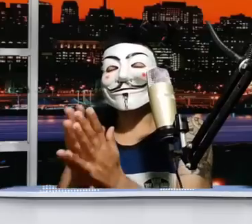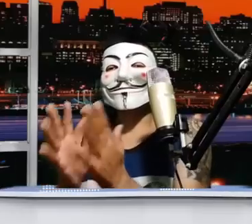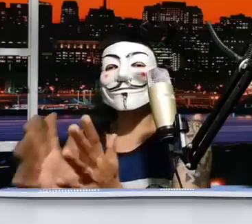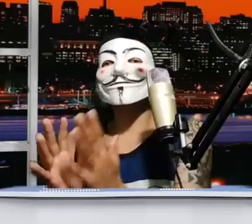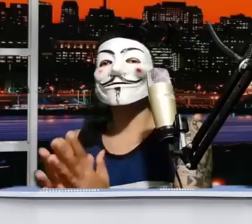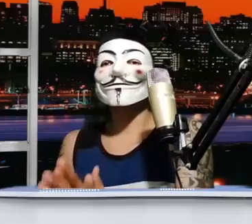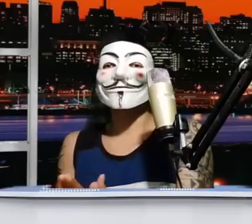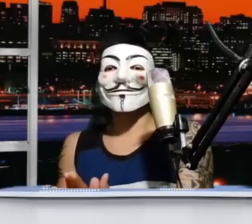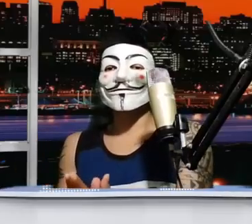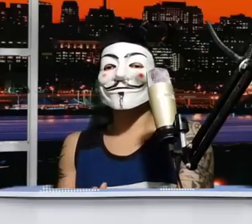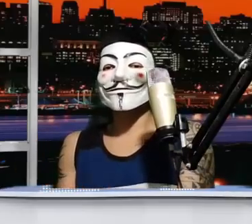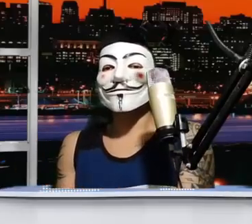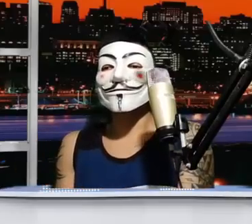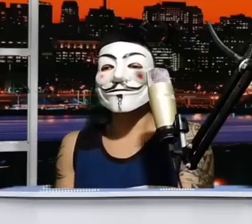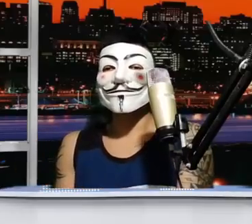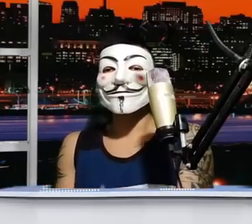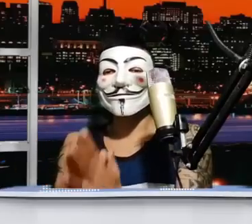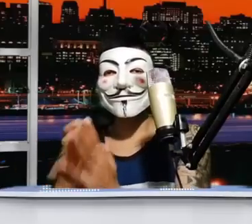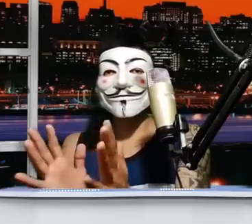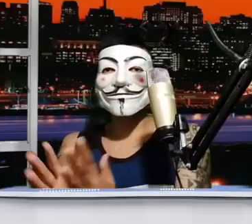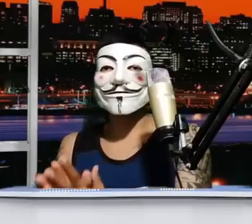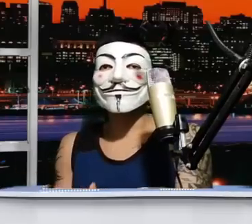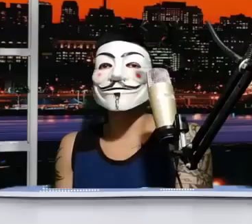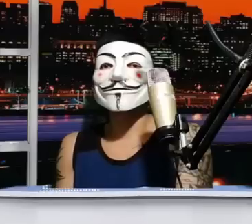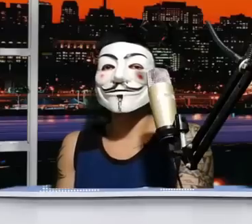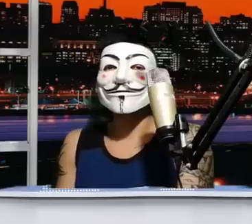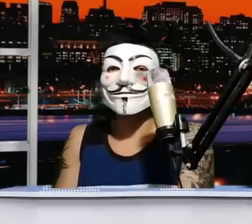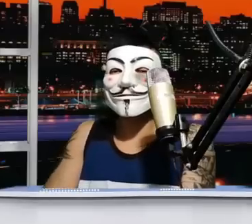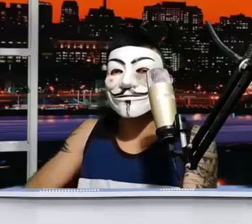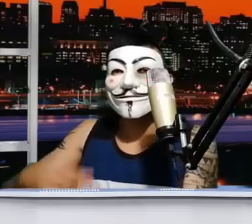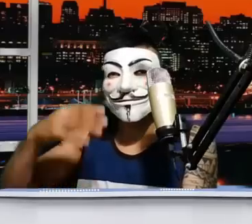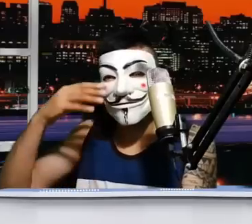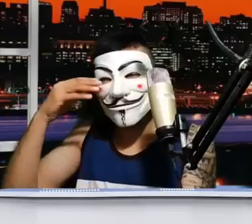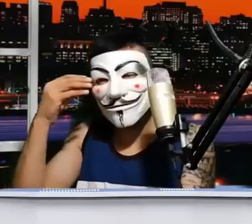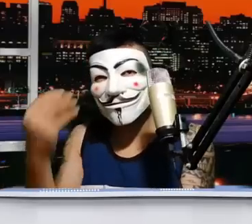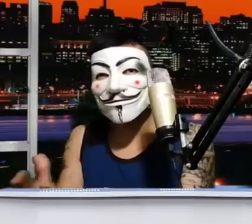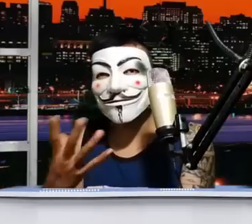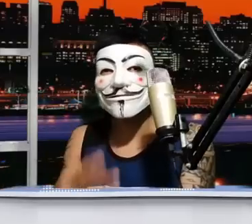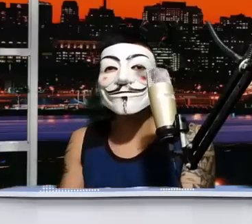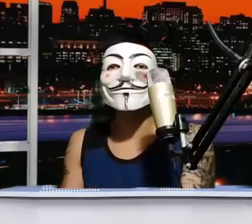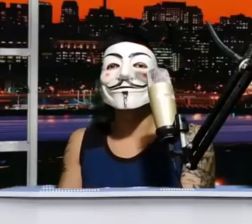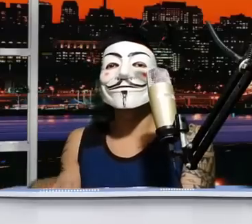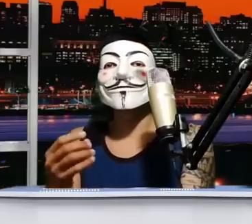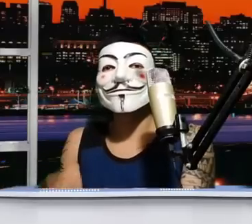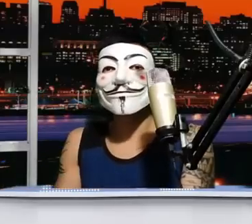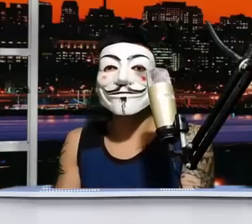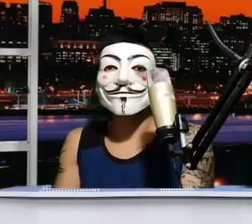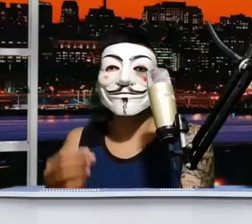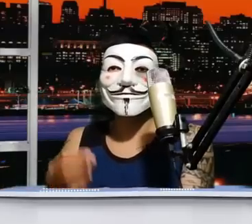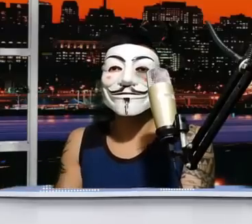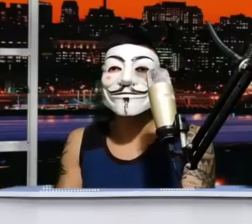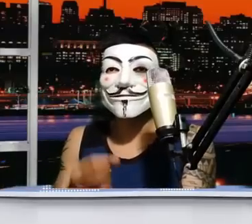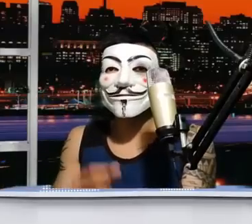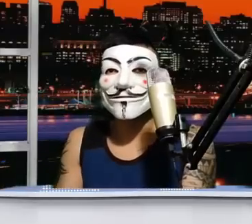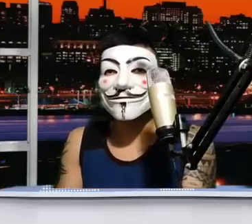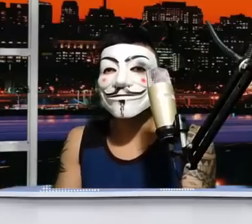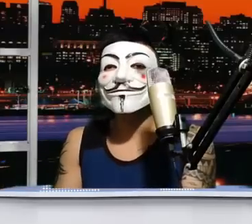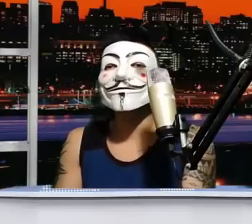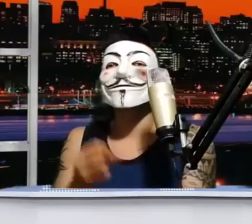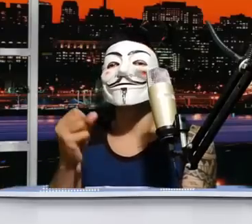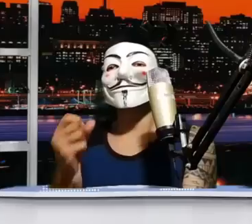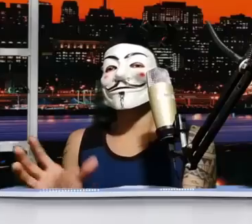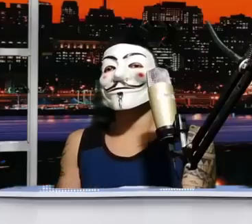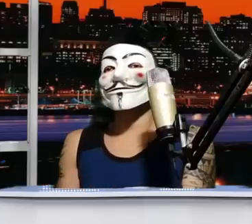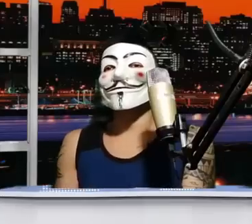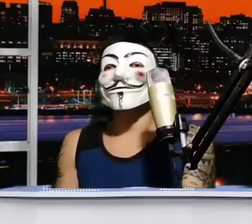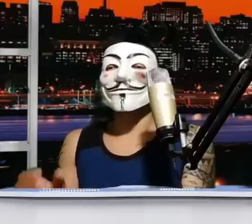que la Cristina Cornejo del FMLN, y eso me recuerda que desde hace bastante tiempo no hemos tenido noticia de esa